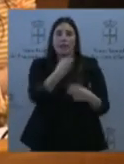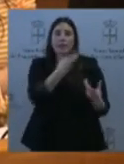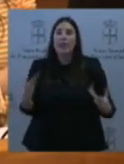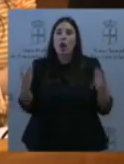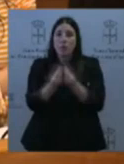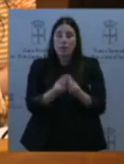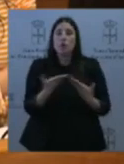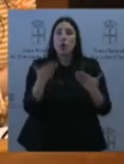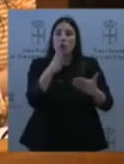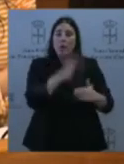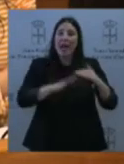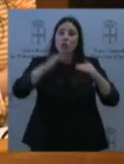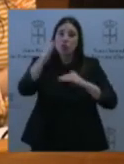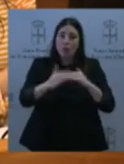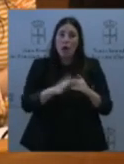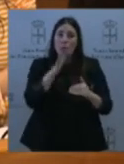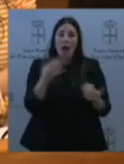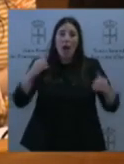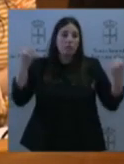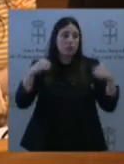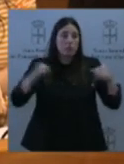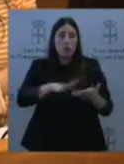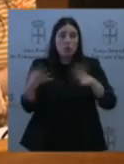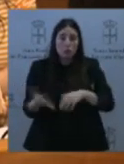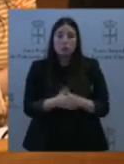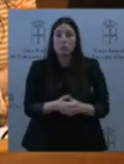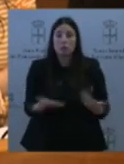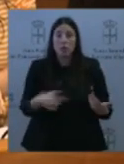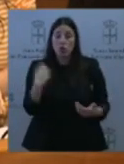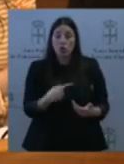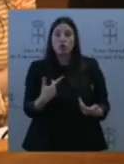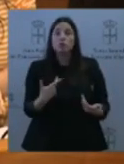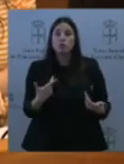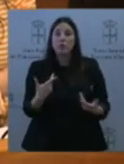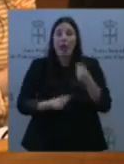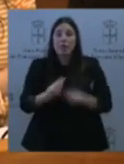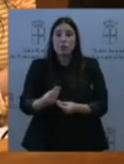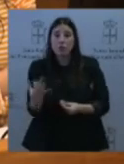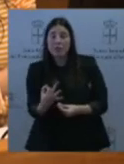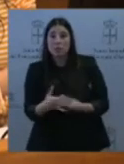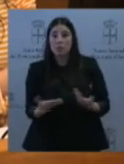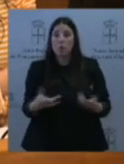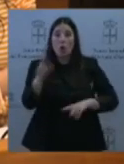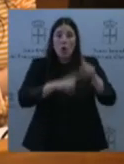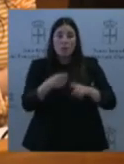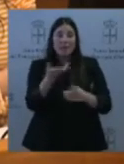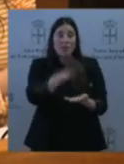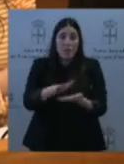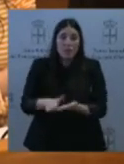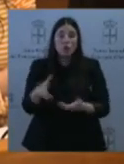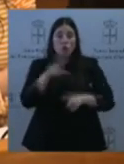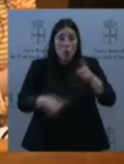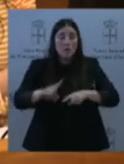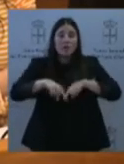actuar en la vida. No estamos actuando ante problemas puntuales de la vida, de fallecimientos, de dolor, de problemas familiares, solamente con pastillas,